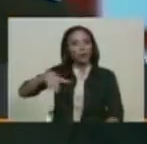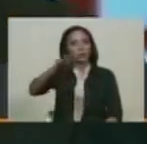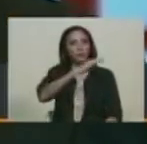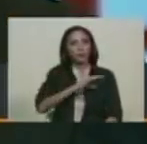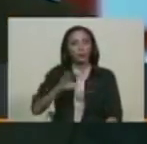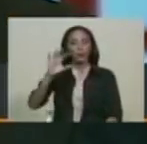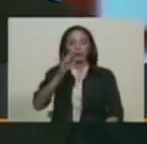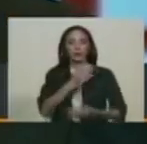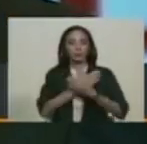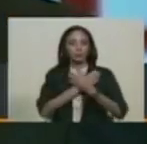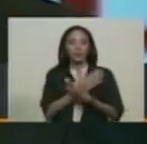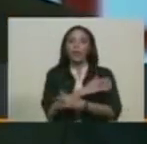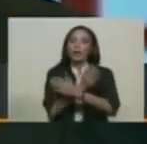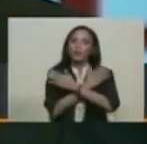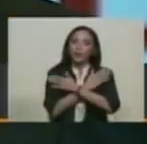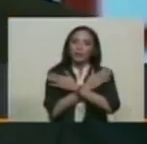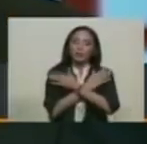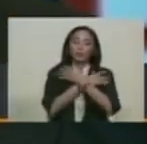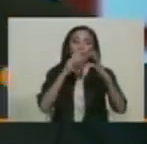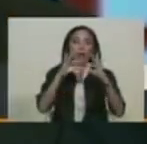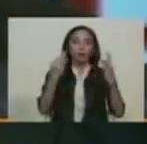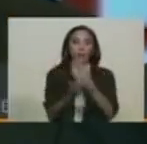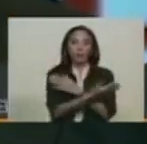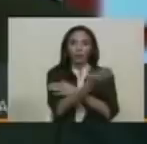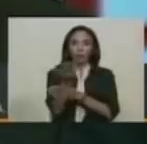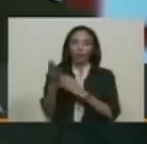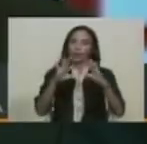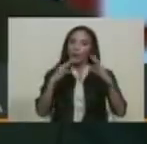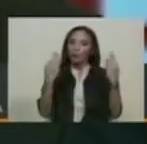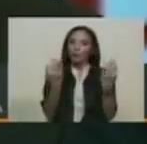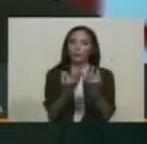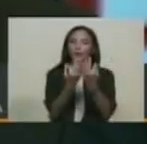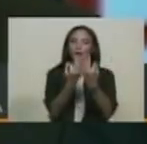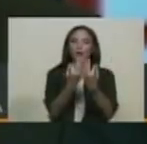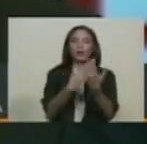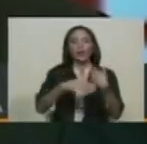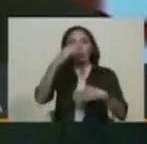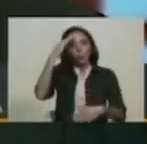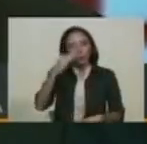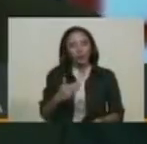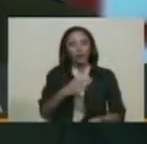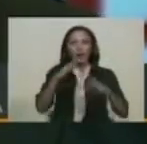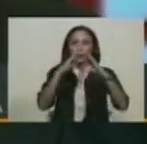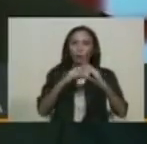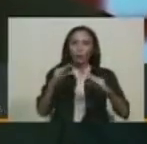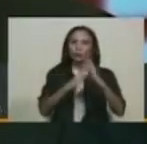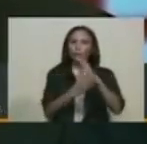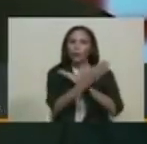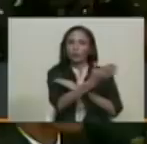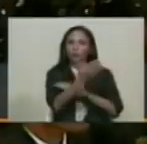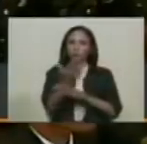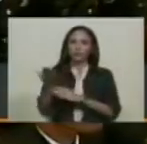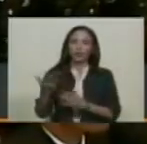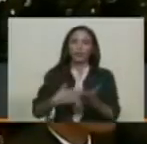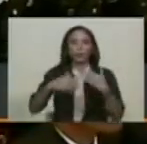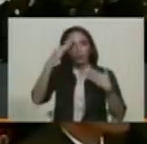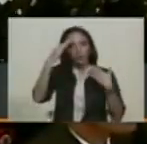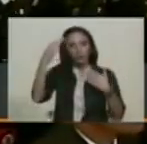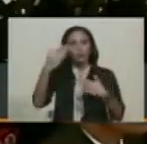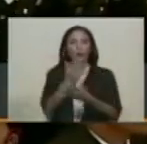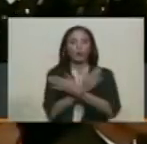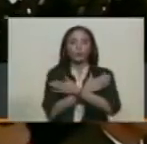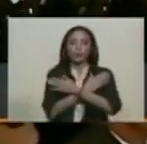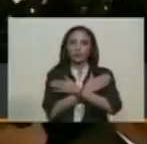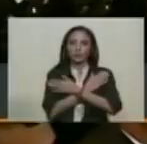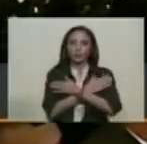hoy. Felicidades a toda la familia militar de la Casa Militar y a toda la familia militar de la Fuerza Armada Nacional Bolivariana